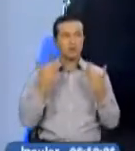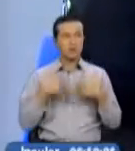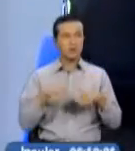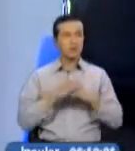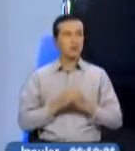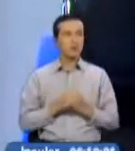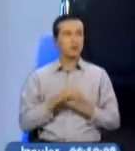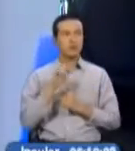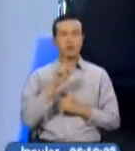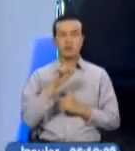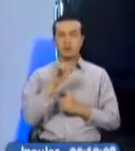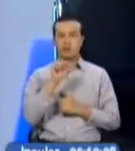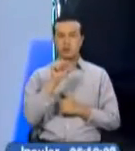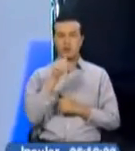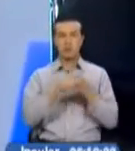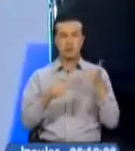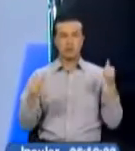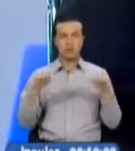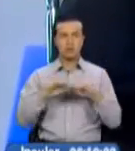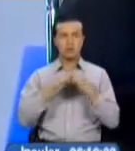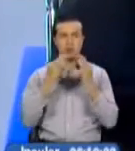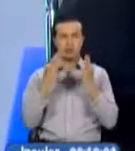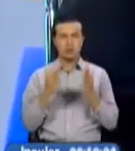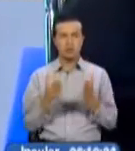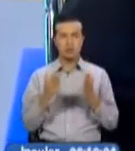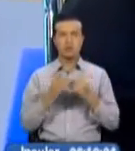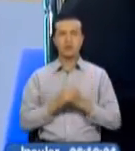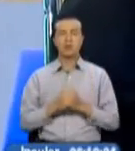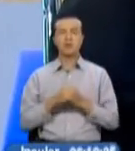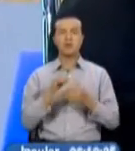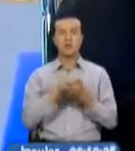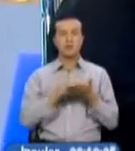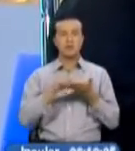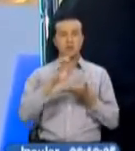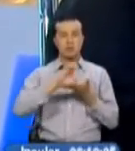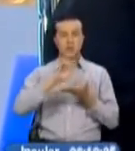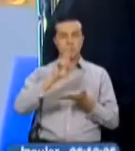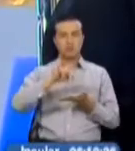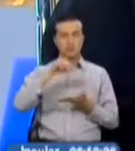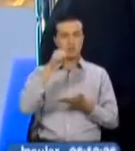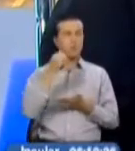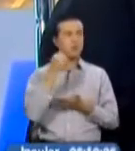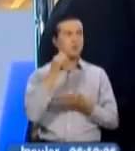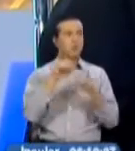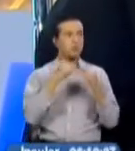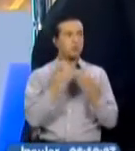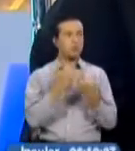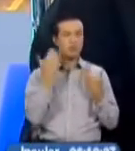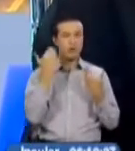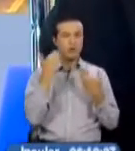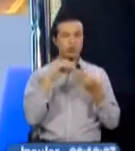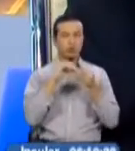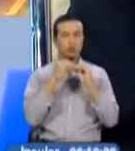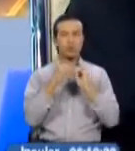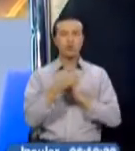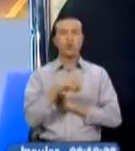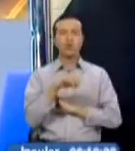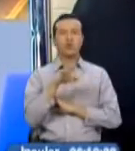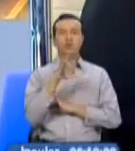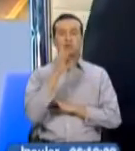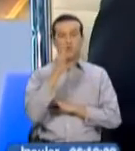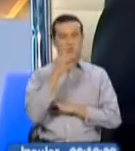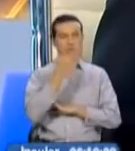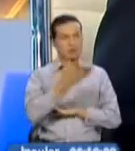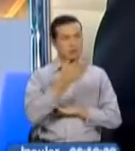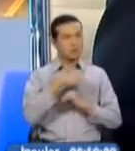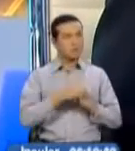doña cecilia flores candidata a la asamblea nacional legislativa distrito centro norte partido socialista ecuatoriano cecilia flores